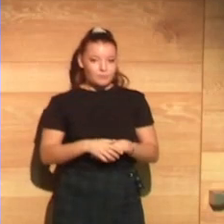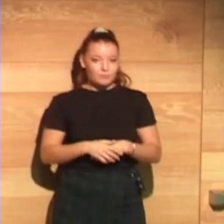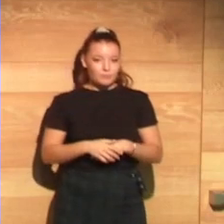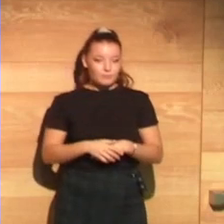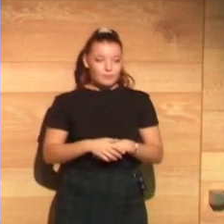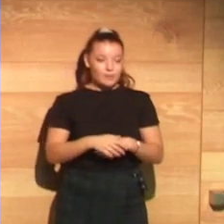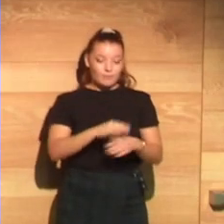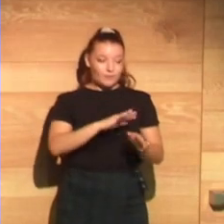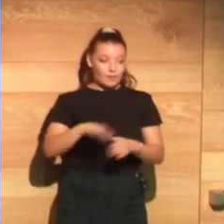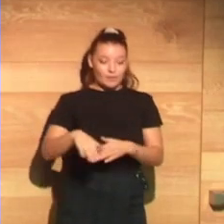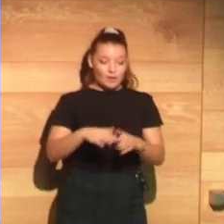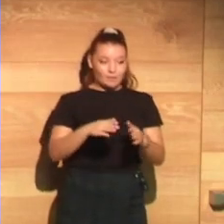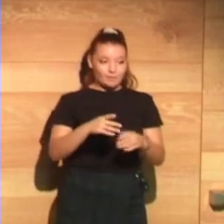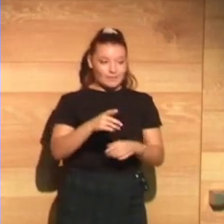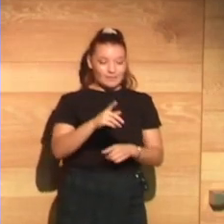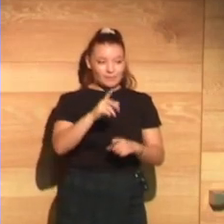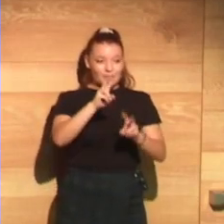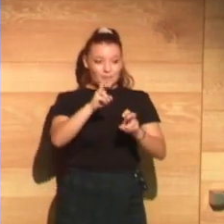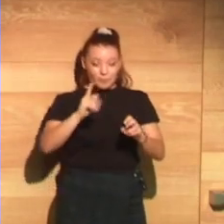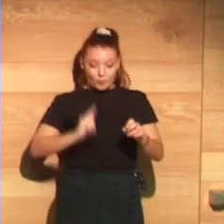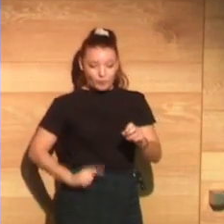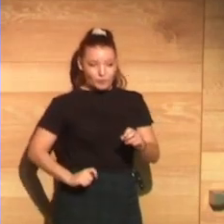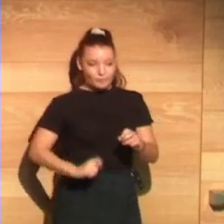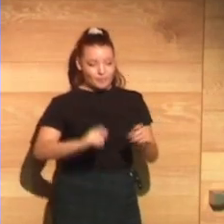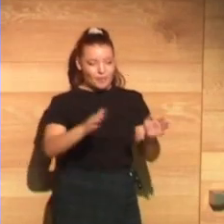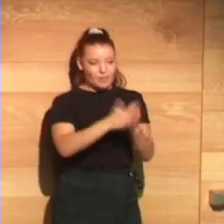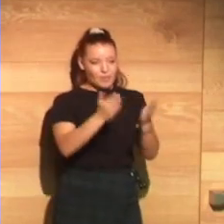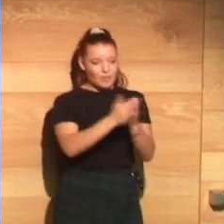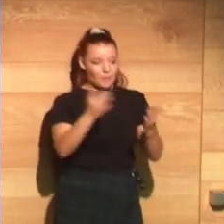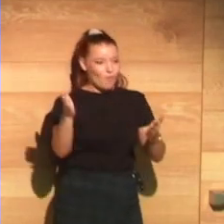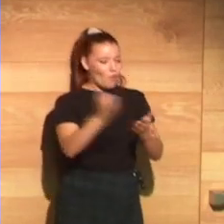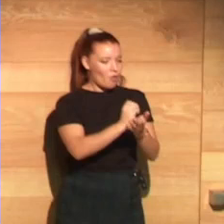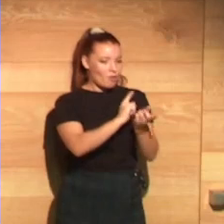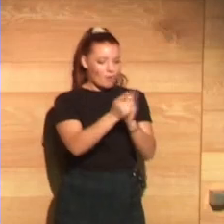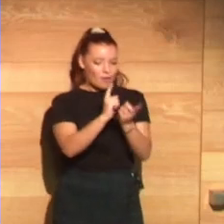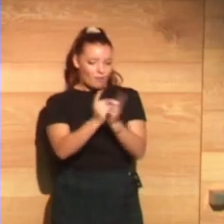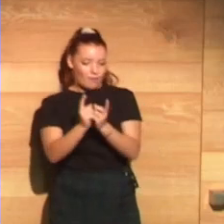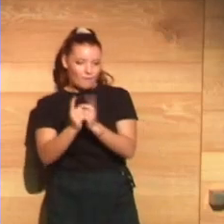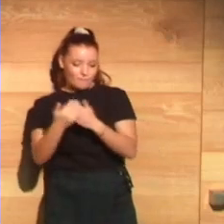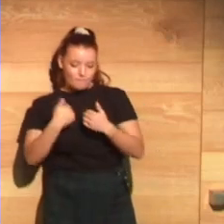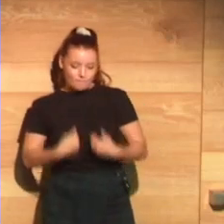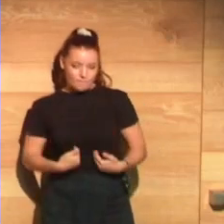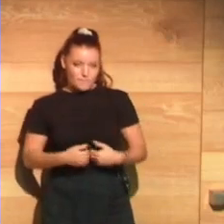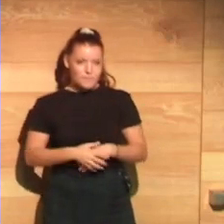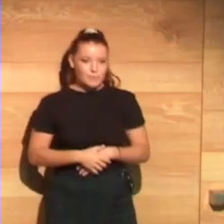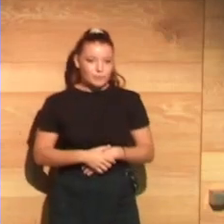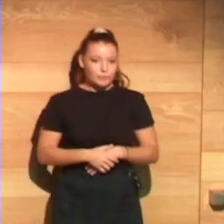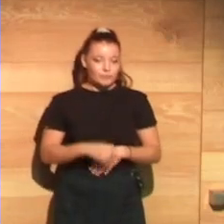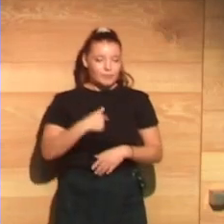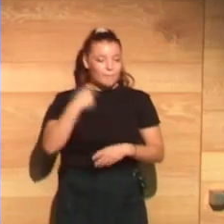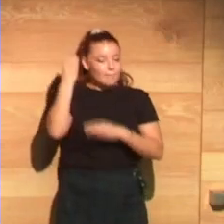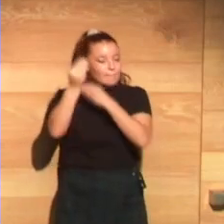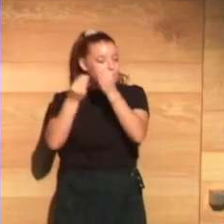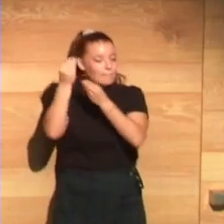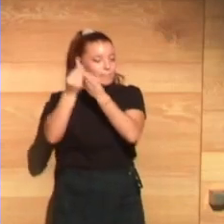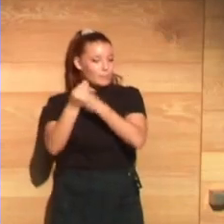intento. Pero a nivel personal, todos los libros me acaban cambiando, solo que siempre necesito